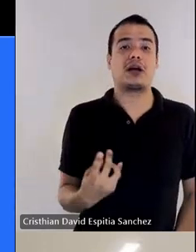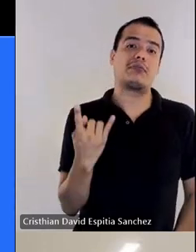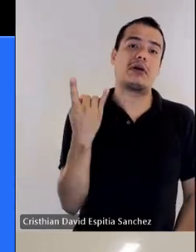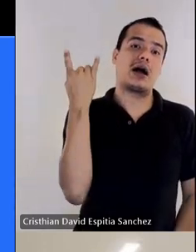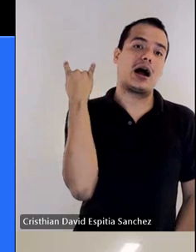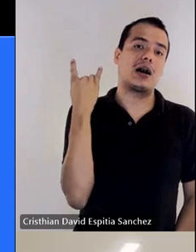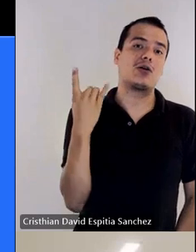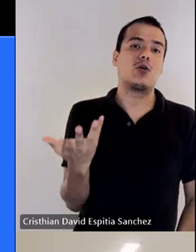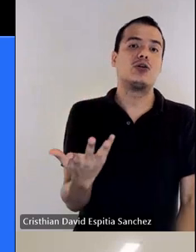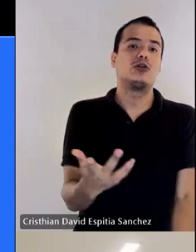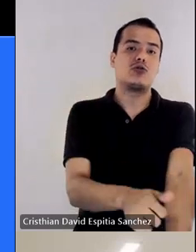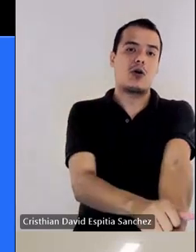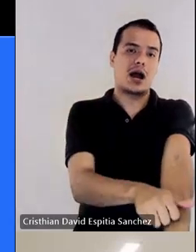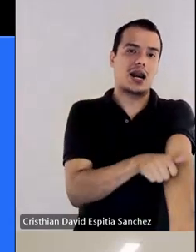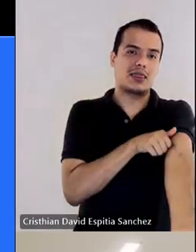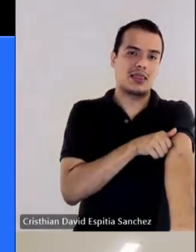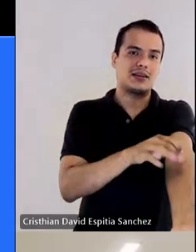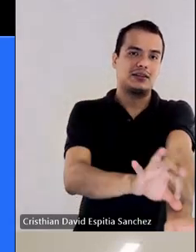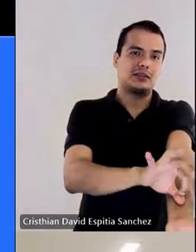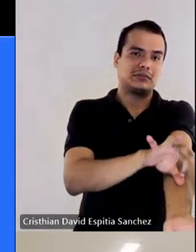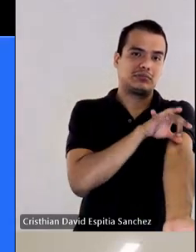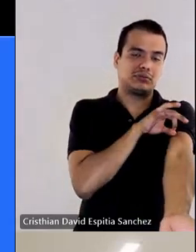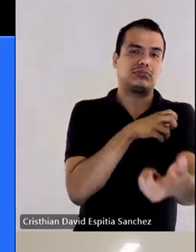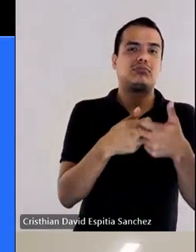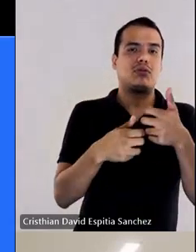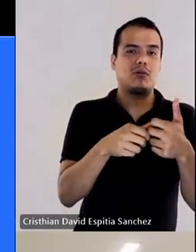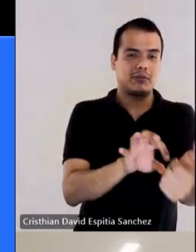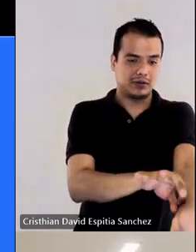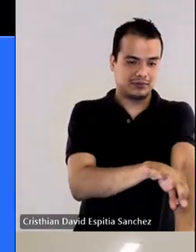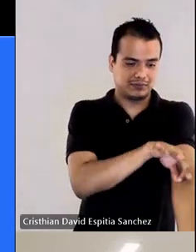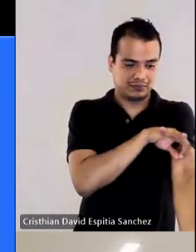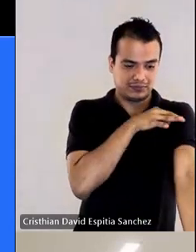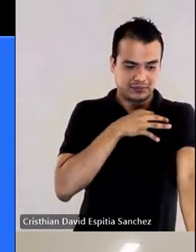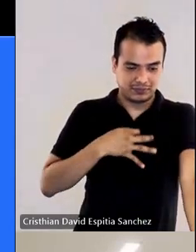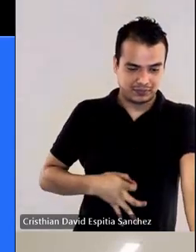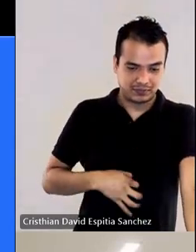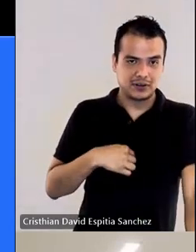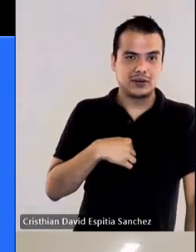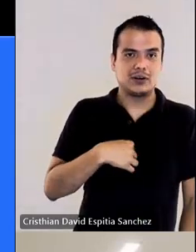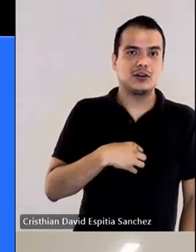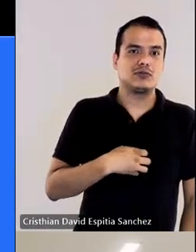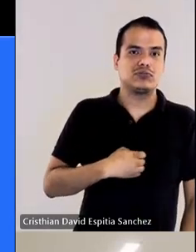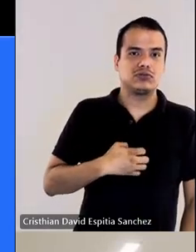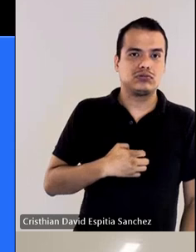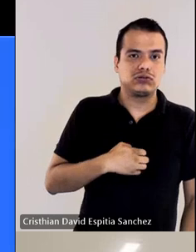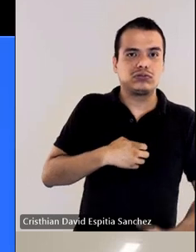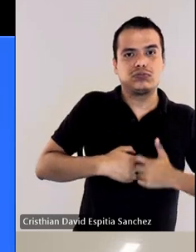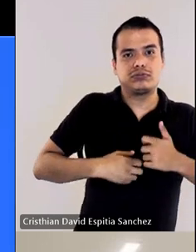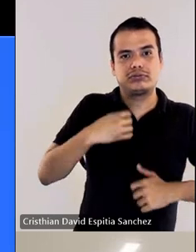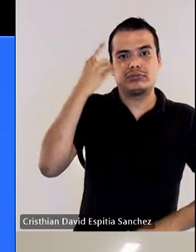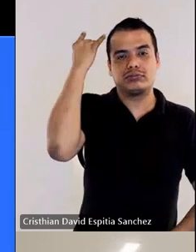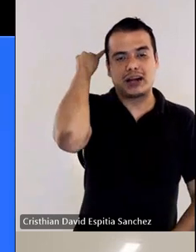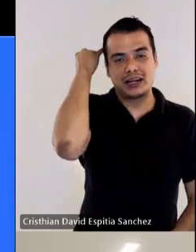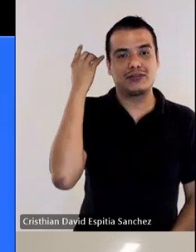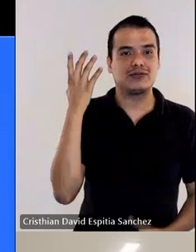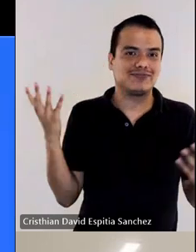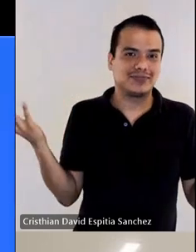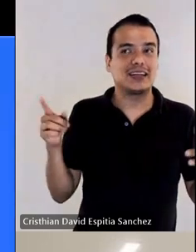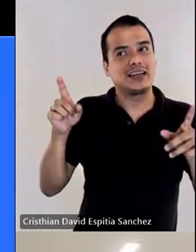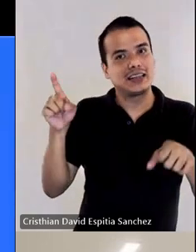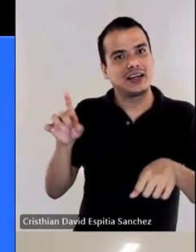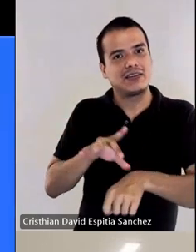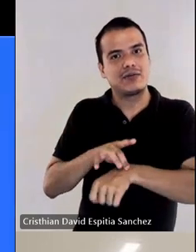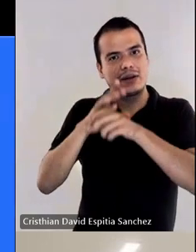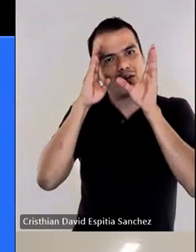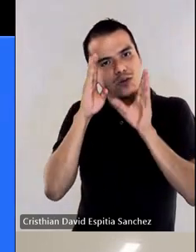las arterias coronarias que irrigan el corazón. Por lo tanto, esta persona, pues ya que sabemos que tiene esta patología, va a ser medicada pero tiene que